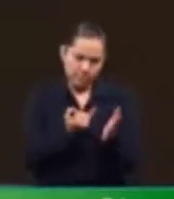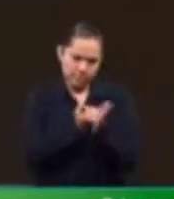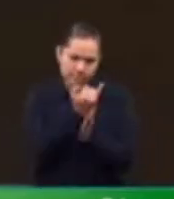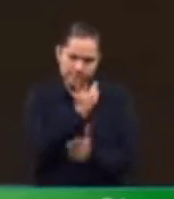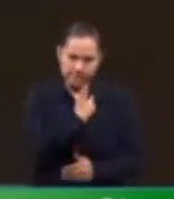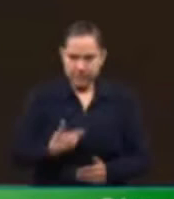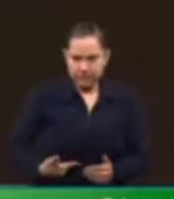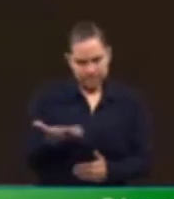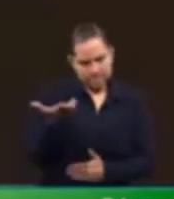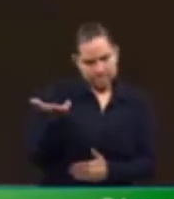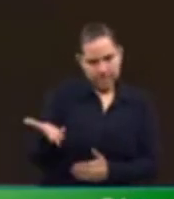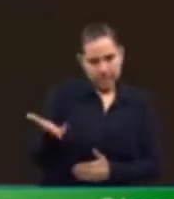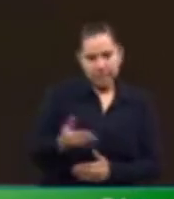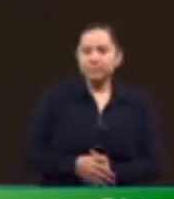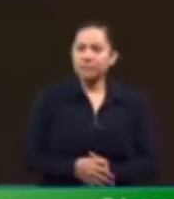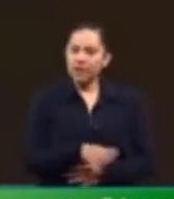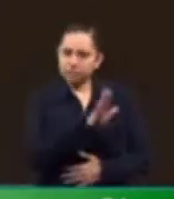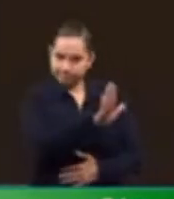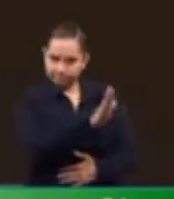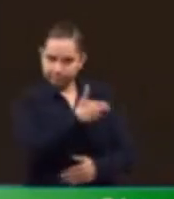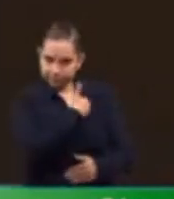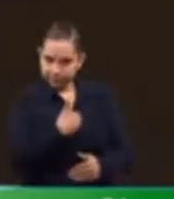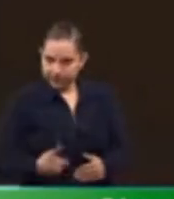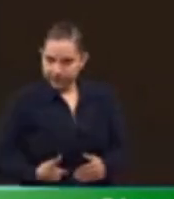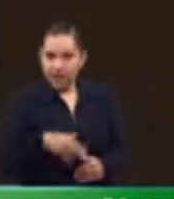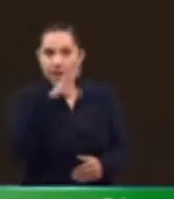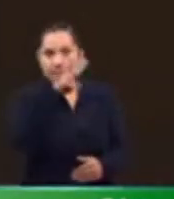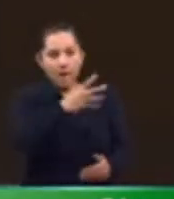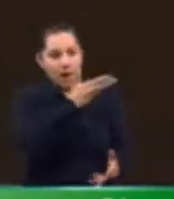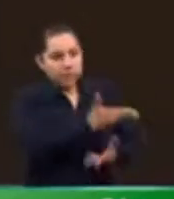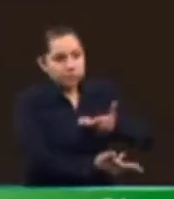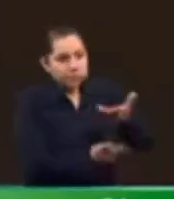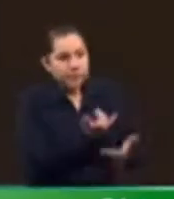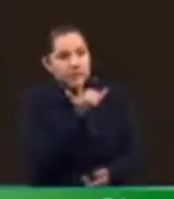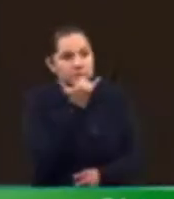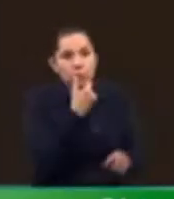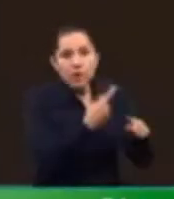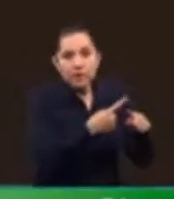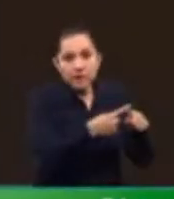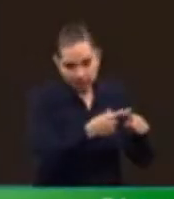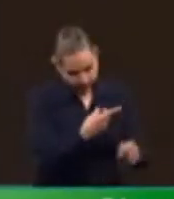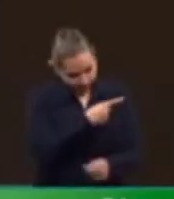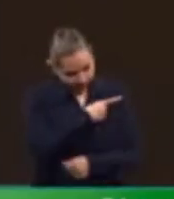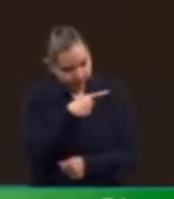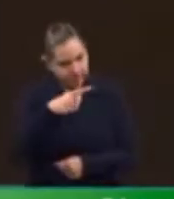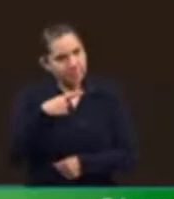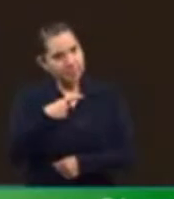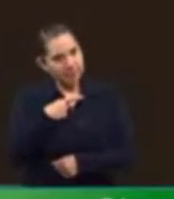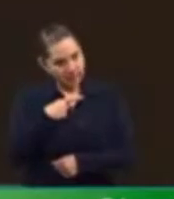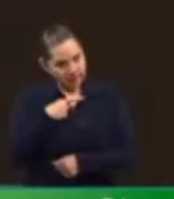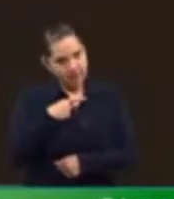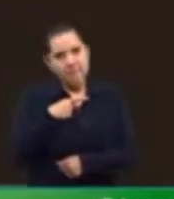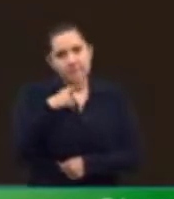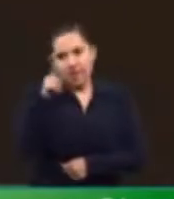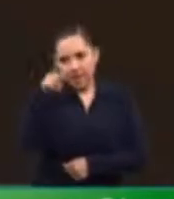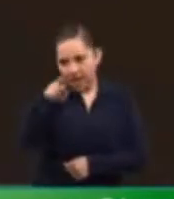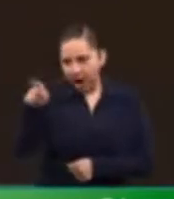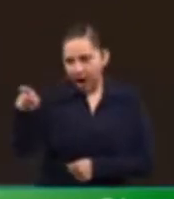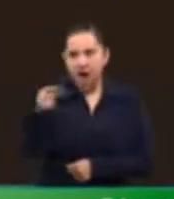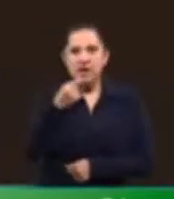Presidente, la disculpa la deben de pedir a los niños que quedaron huérfanos por los muertos de COVID, a las